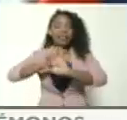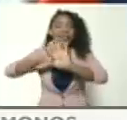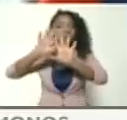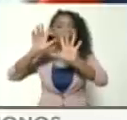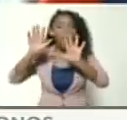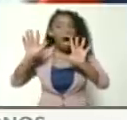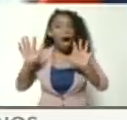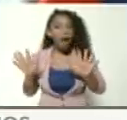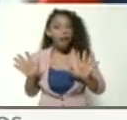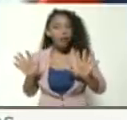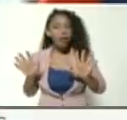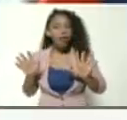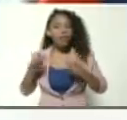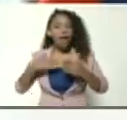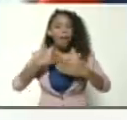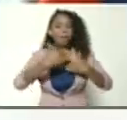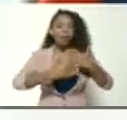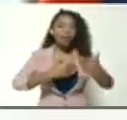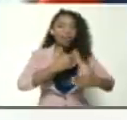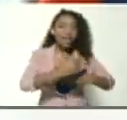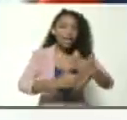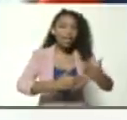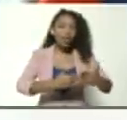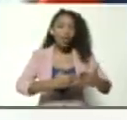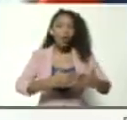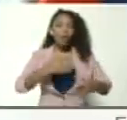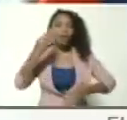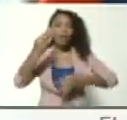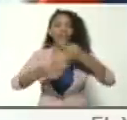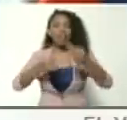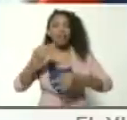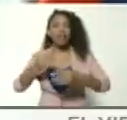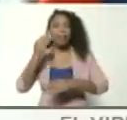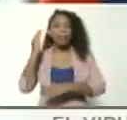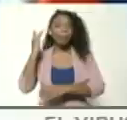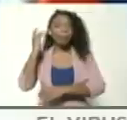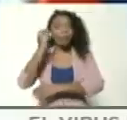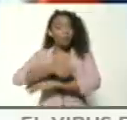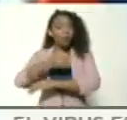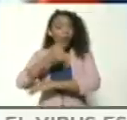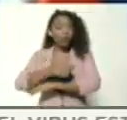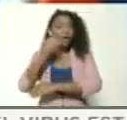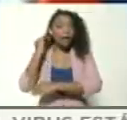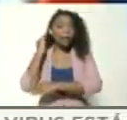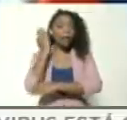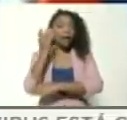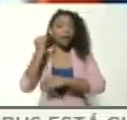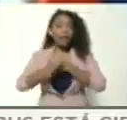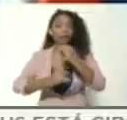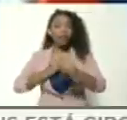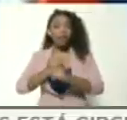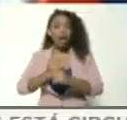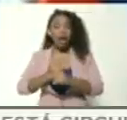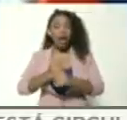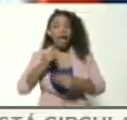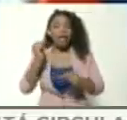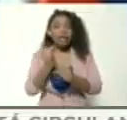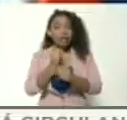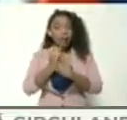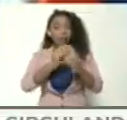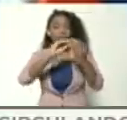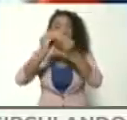transparencia del proceso por parte de la Fiscalía de la Corte Penal Internacional en la tramitación del